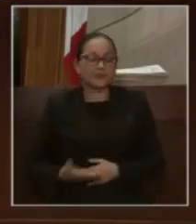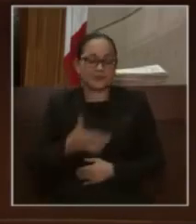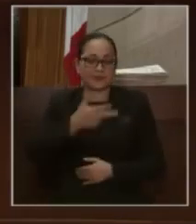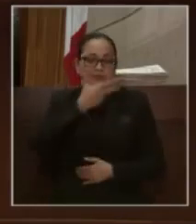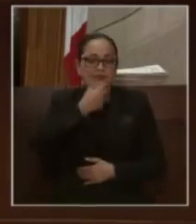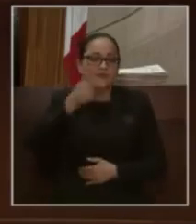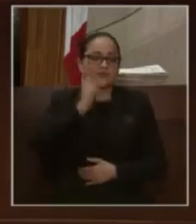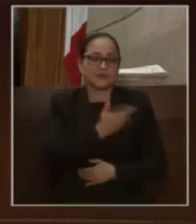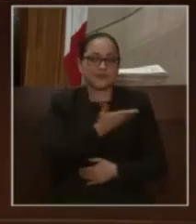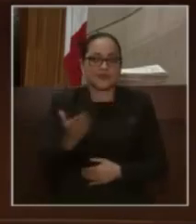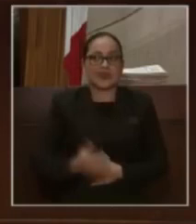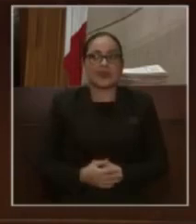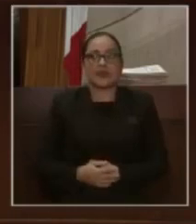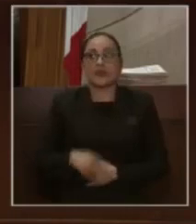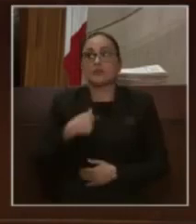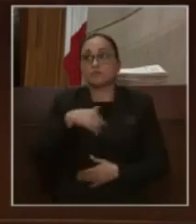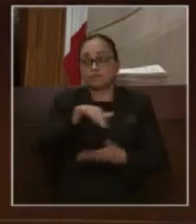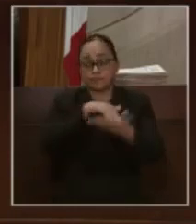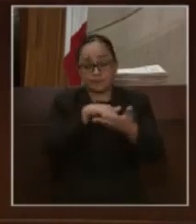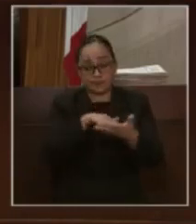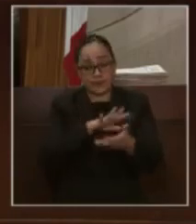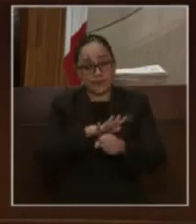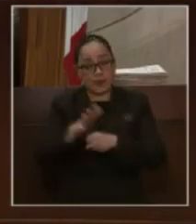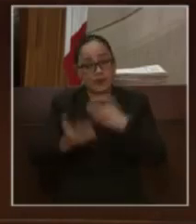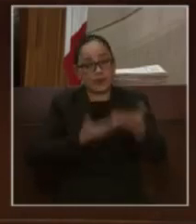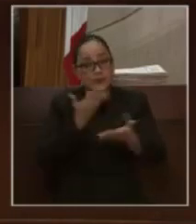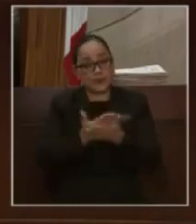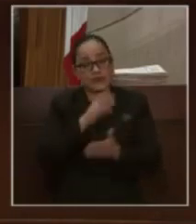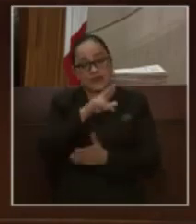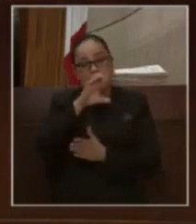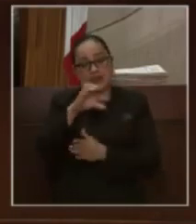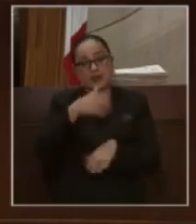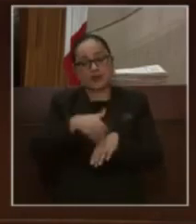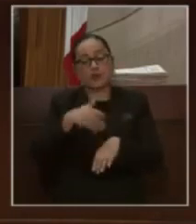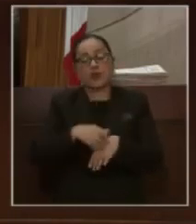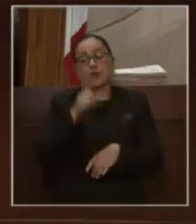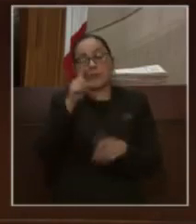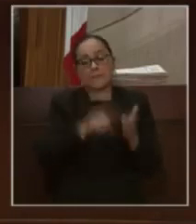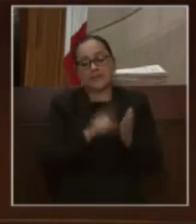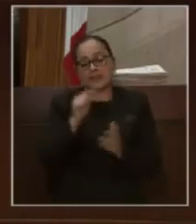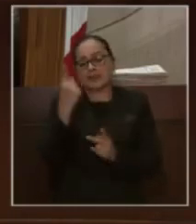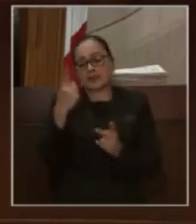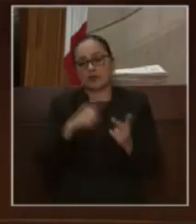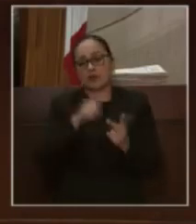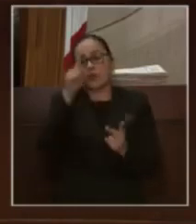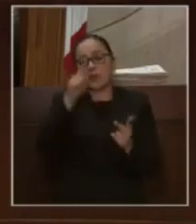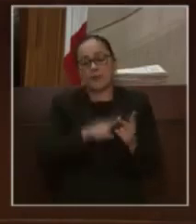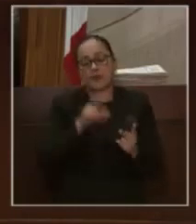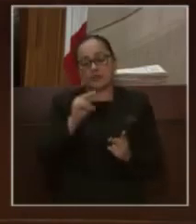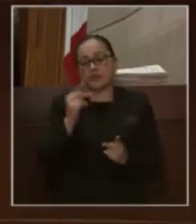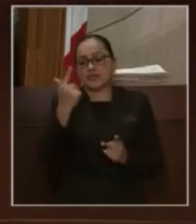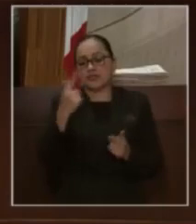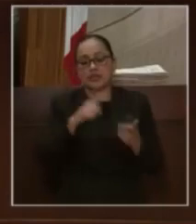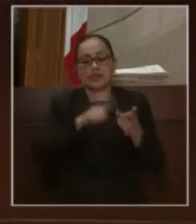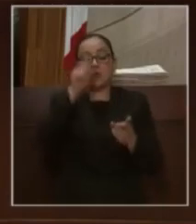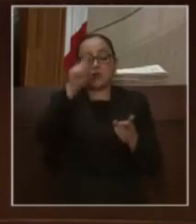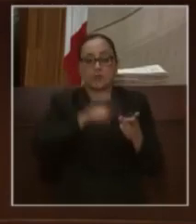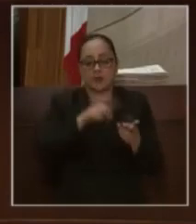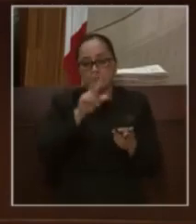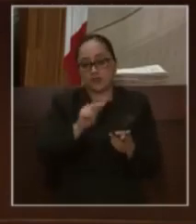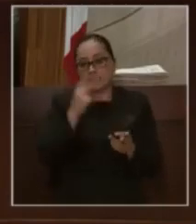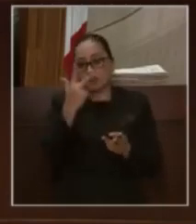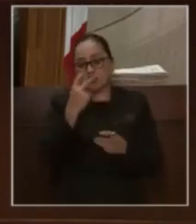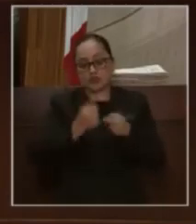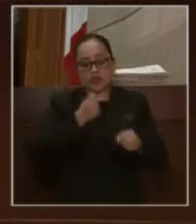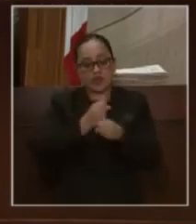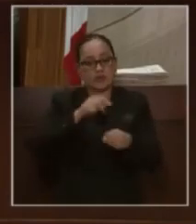magistrada, magistrados. Doy cuenta con el proyecto de sentencia en los recursos de reconsideración 1071, 1087 y 1088 de este año,